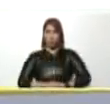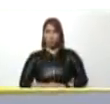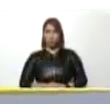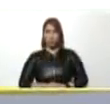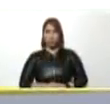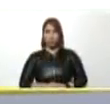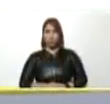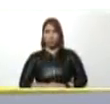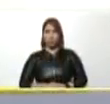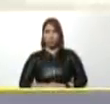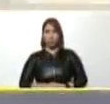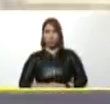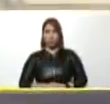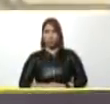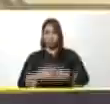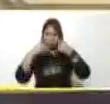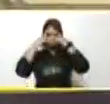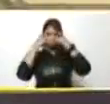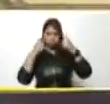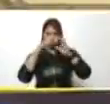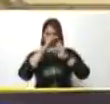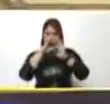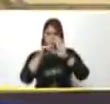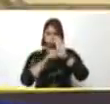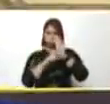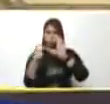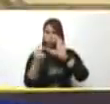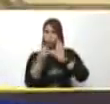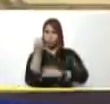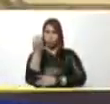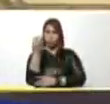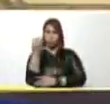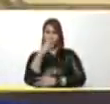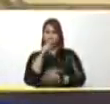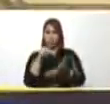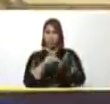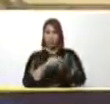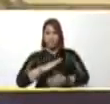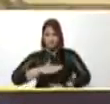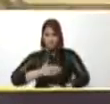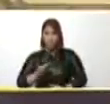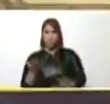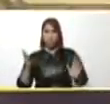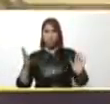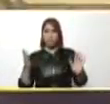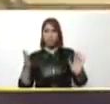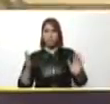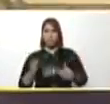por sus facultades constitucionales, solo la Asamblea Nacional puede